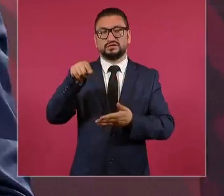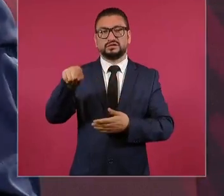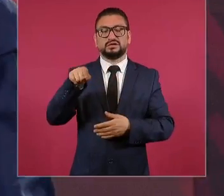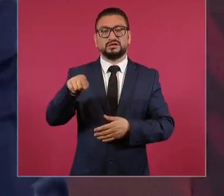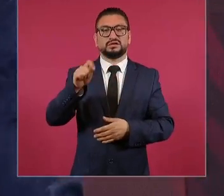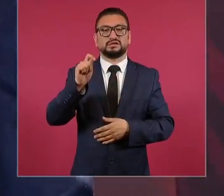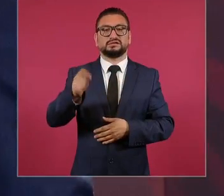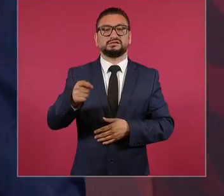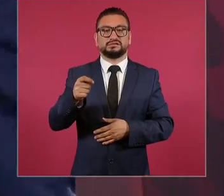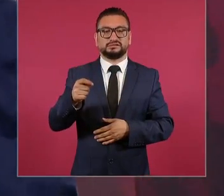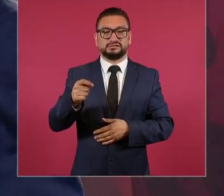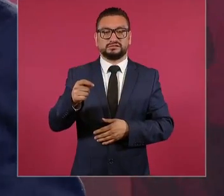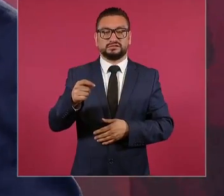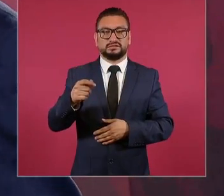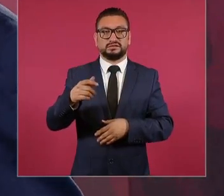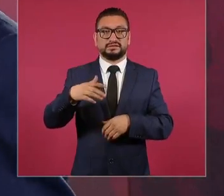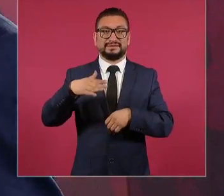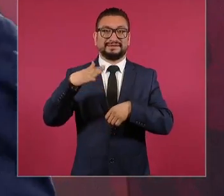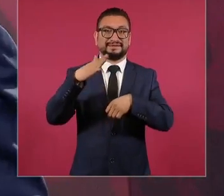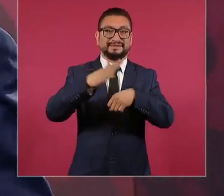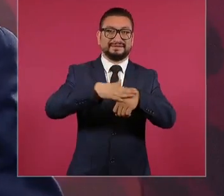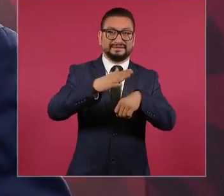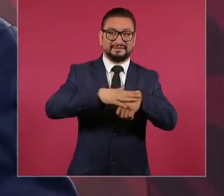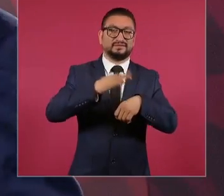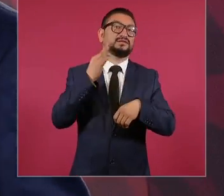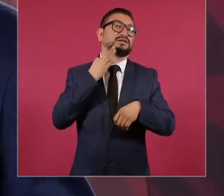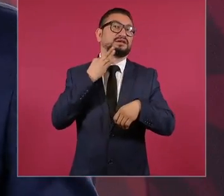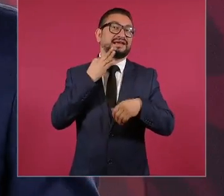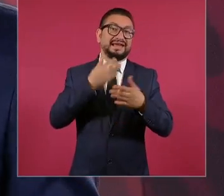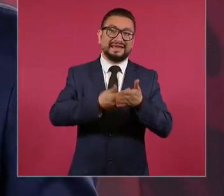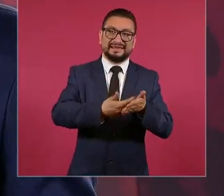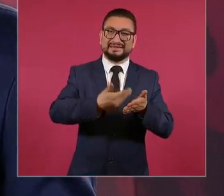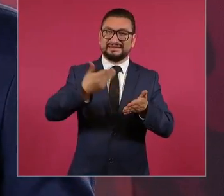que antes de que notificaran a la fiscalía,